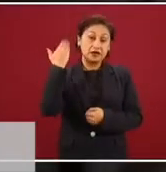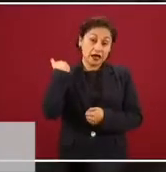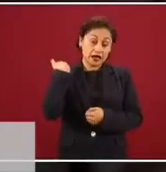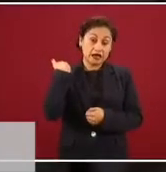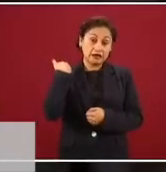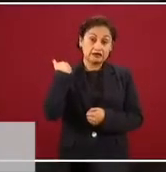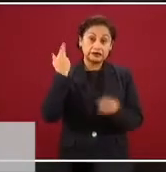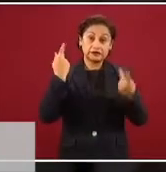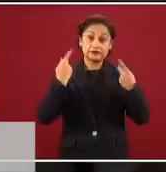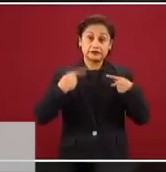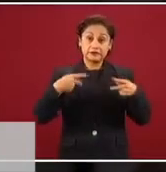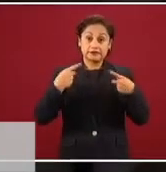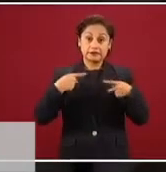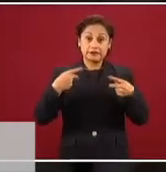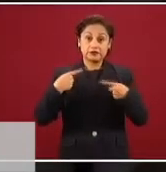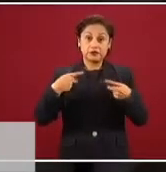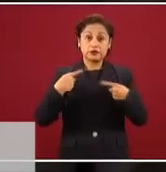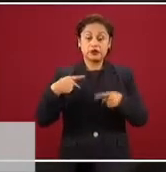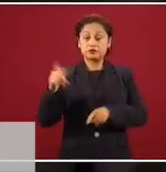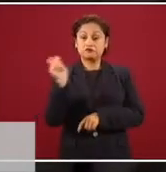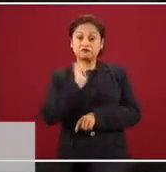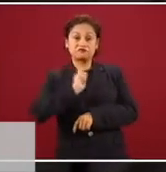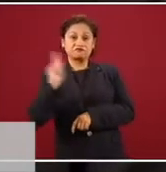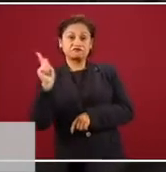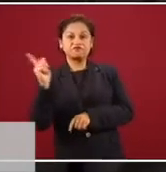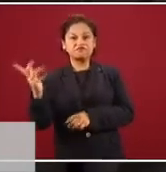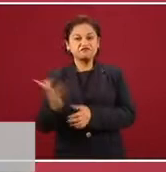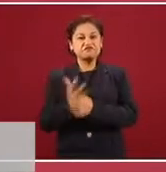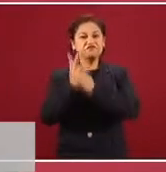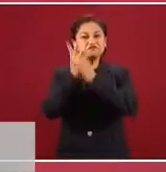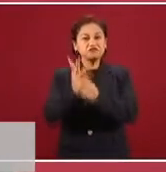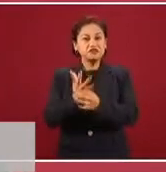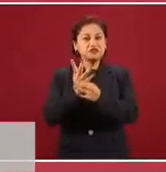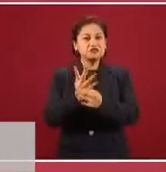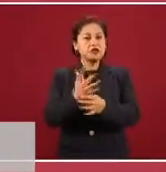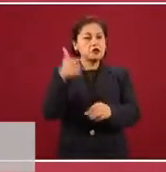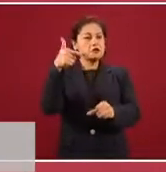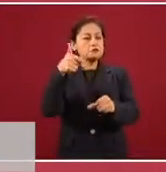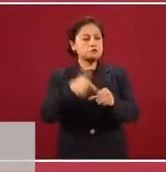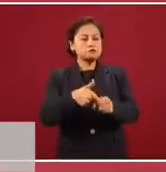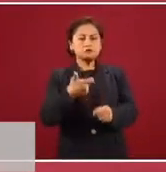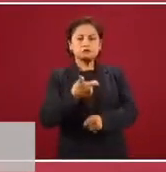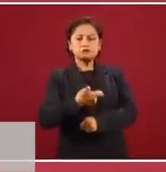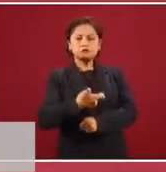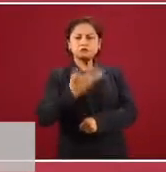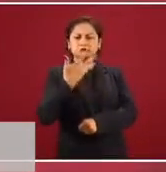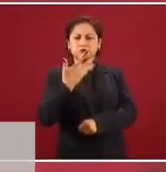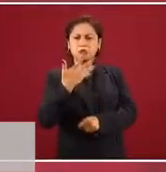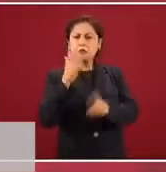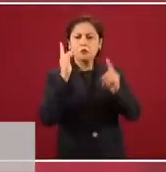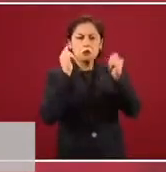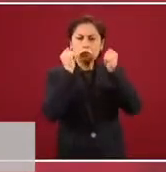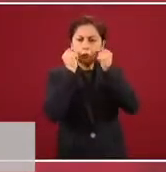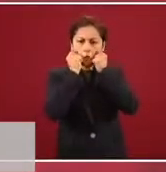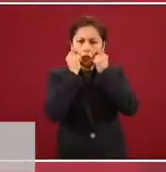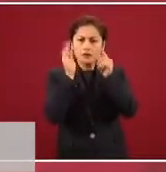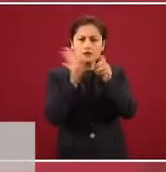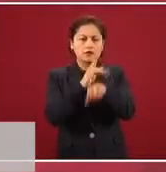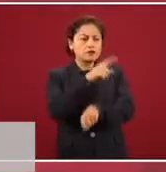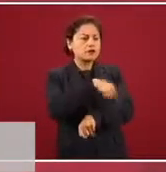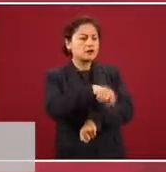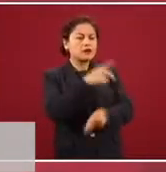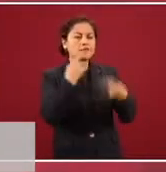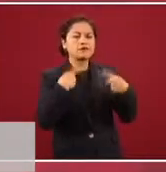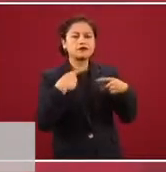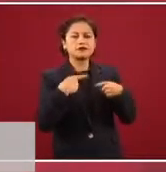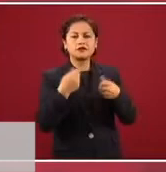Informa que se ha dado la instrucción a la Secretaría de Gobernación para no insistir en los datos biométricos que solicita el Instituto Nacional Electoral para